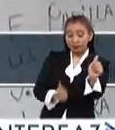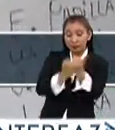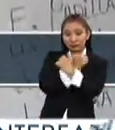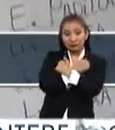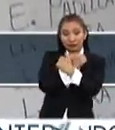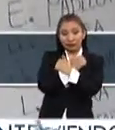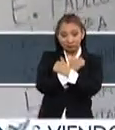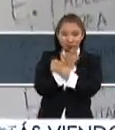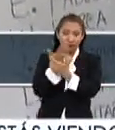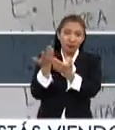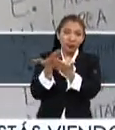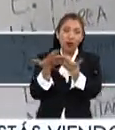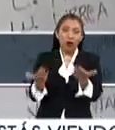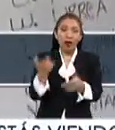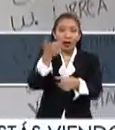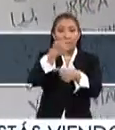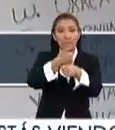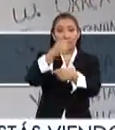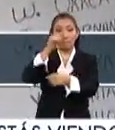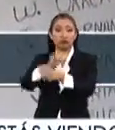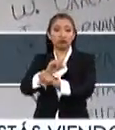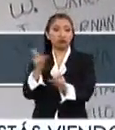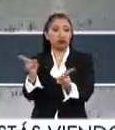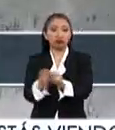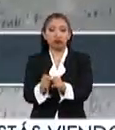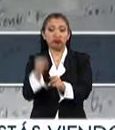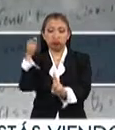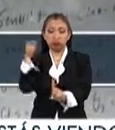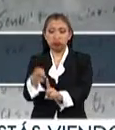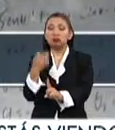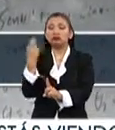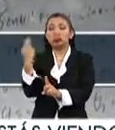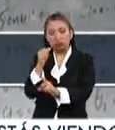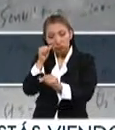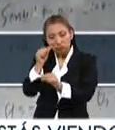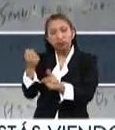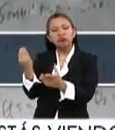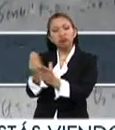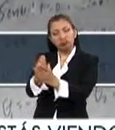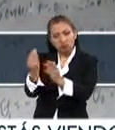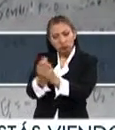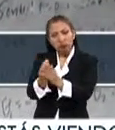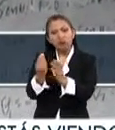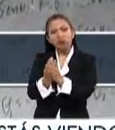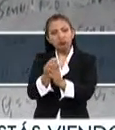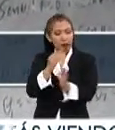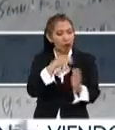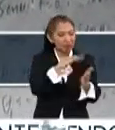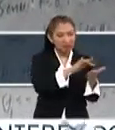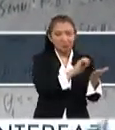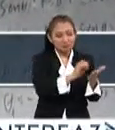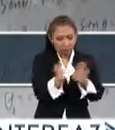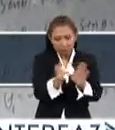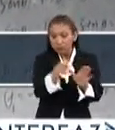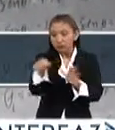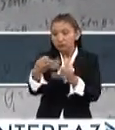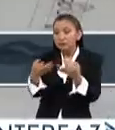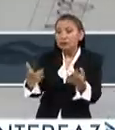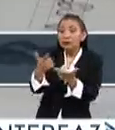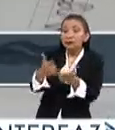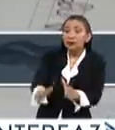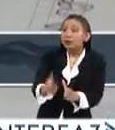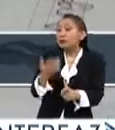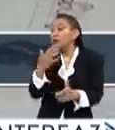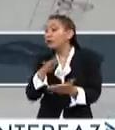educativo nos ha pasado a ser primaria y secundaria. Y ese es el reto hacia donde tiene que ir México después de que se establezca que es un territorio libre